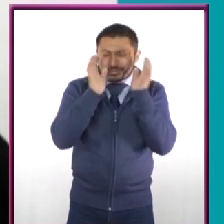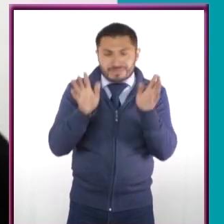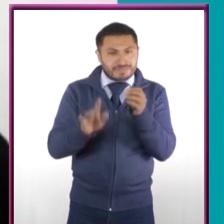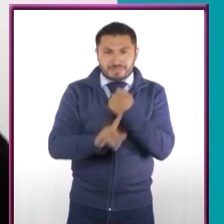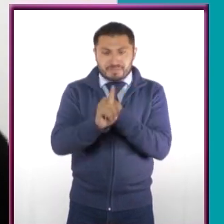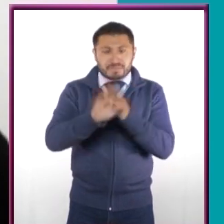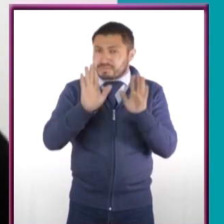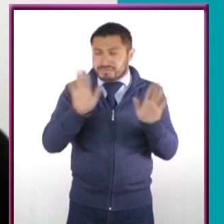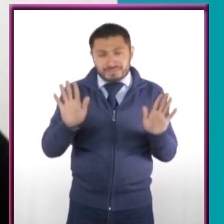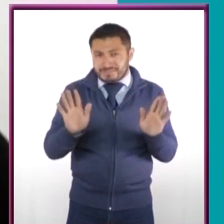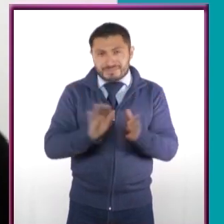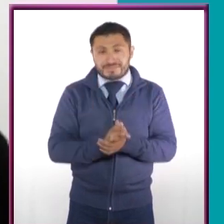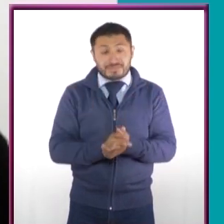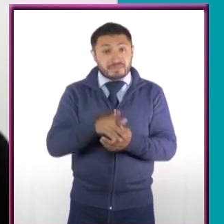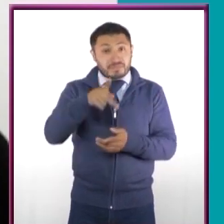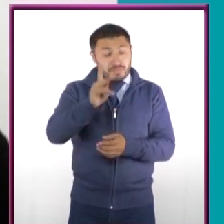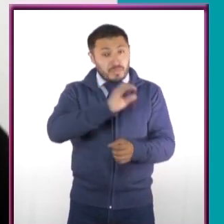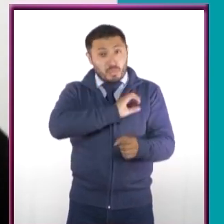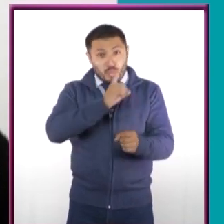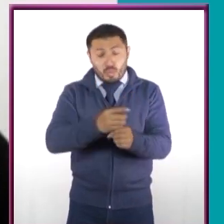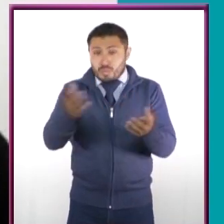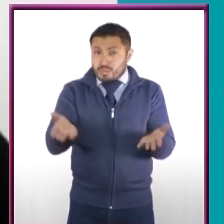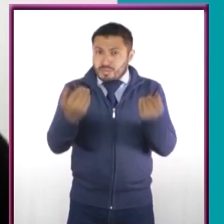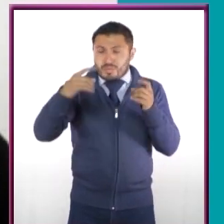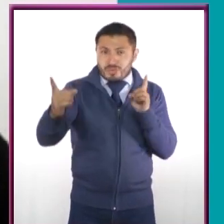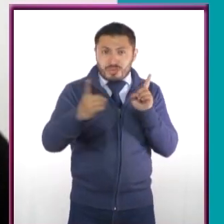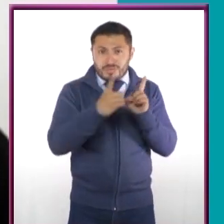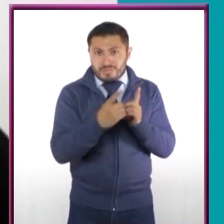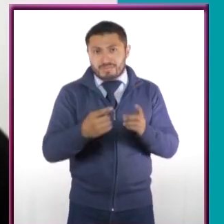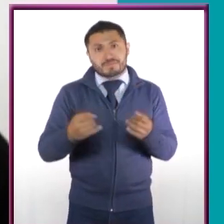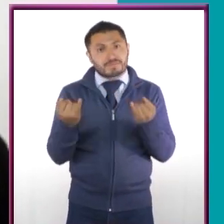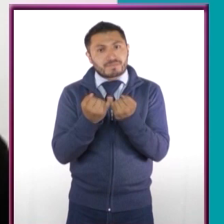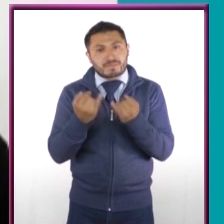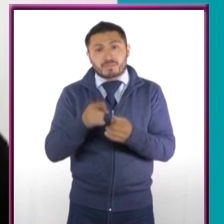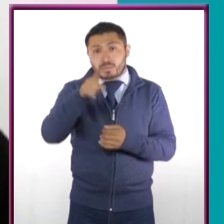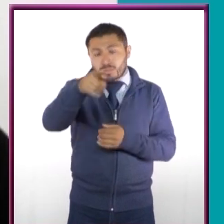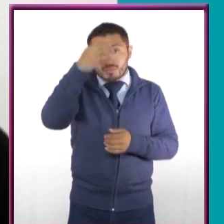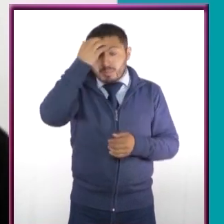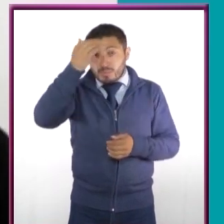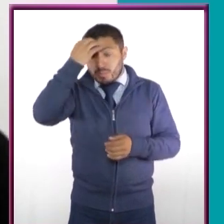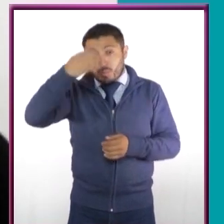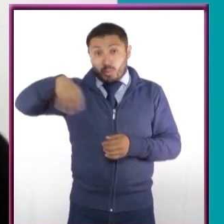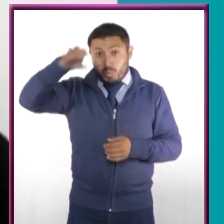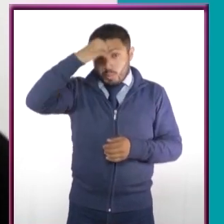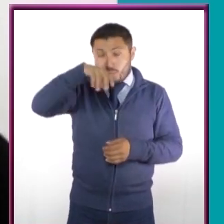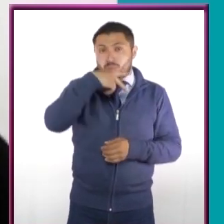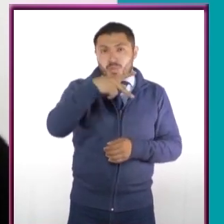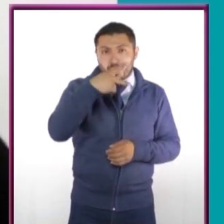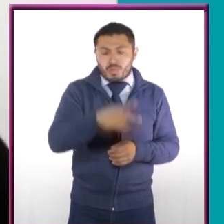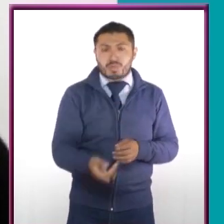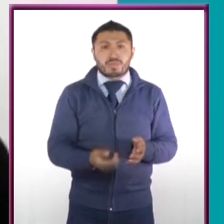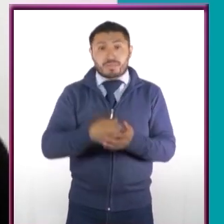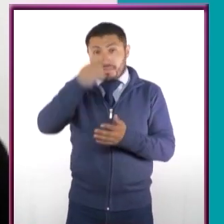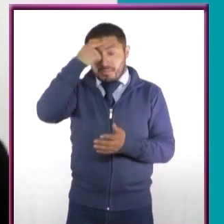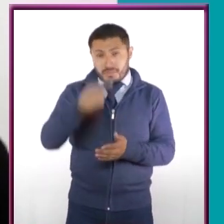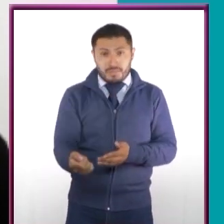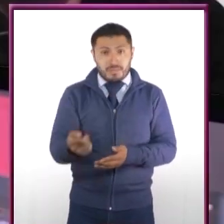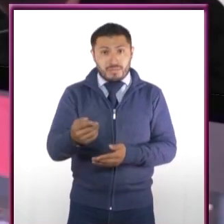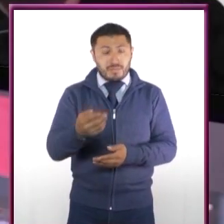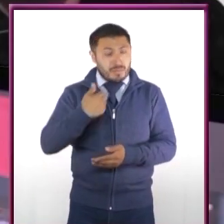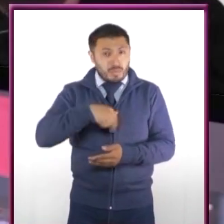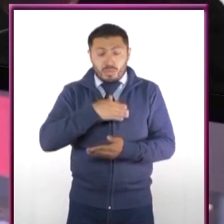inconveniente, pero que se puedan dar la oportunidad de acercarse a nosotros y que experimenten todo lo que nosotros tenemos para